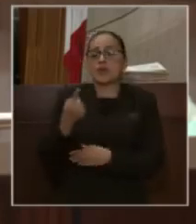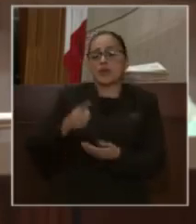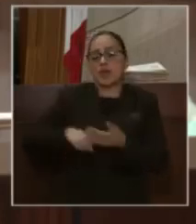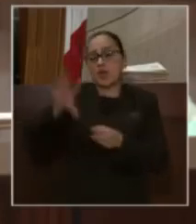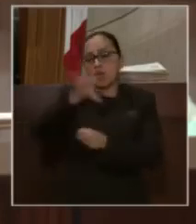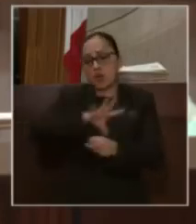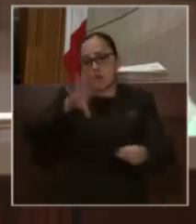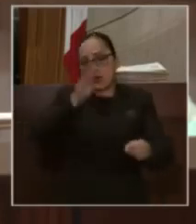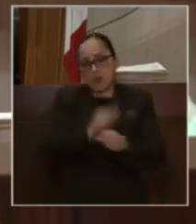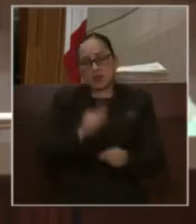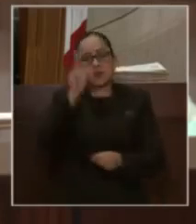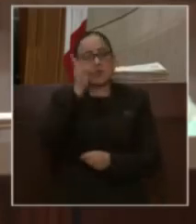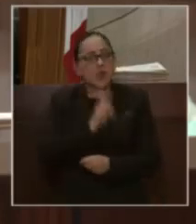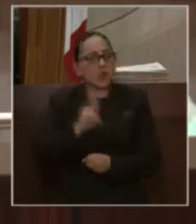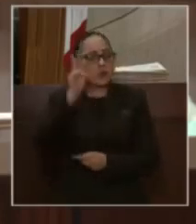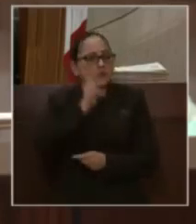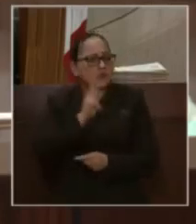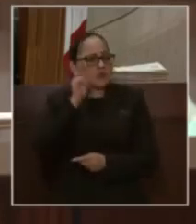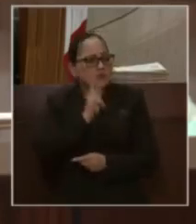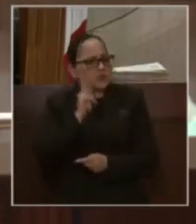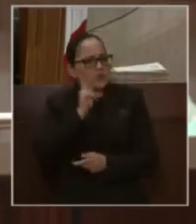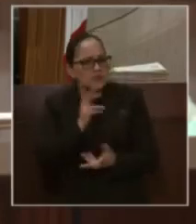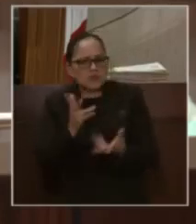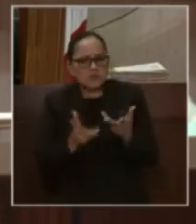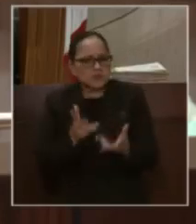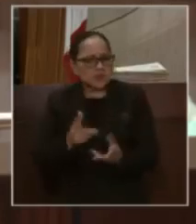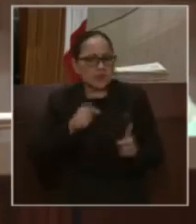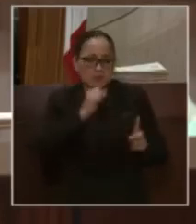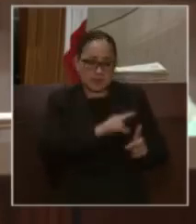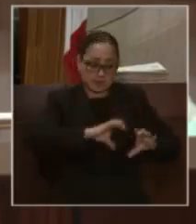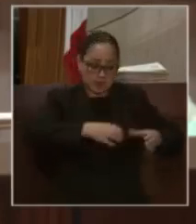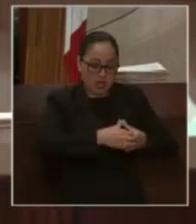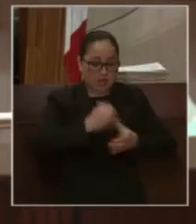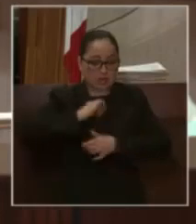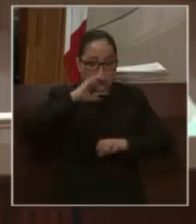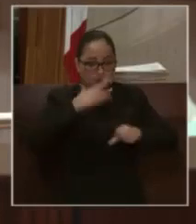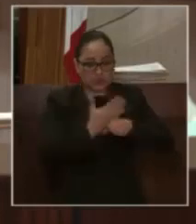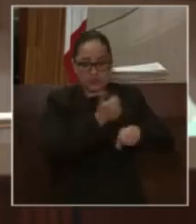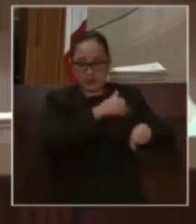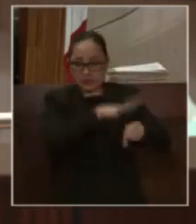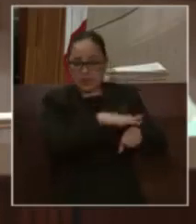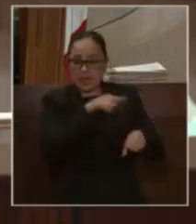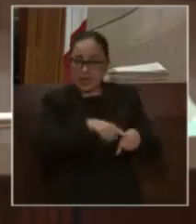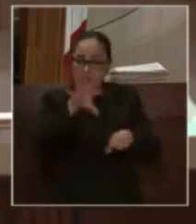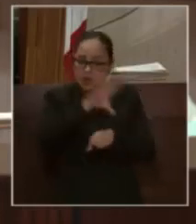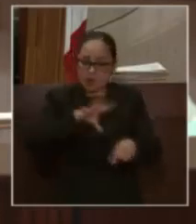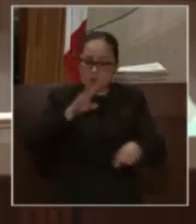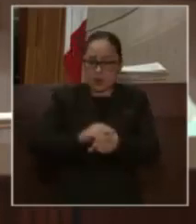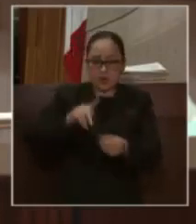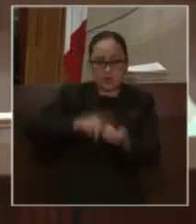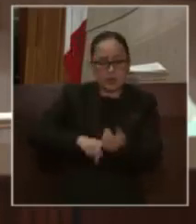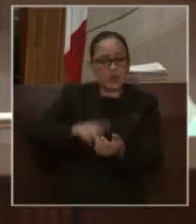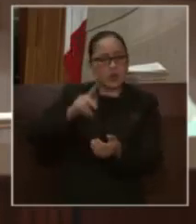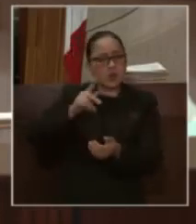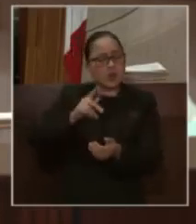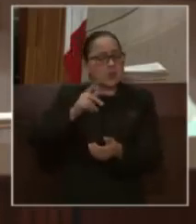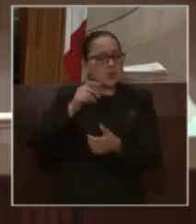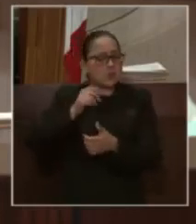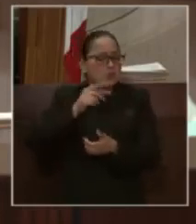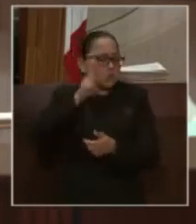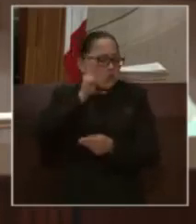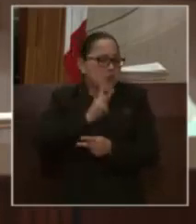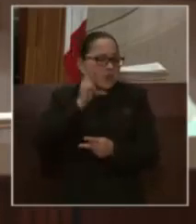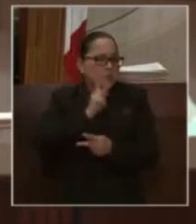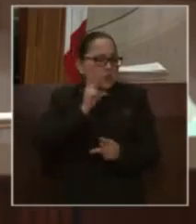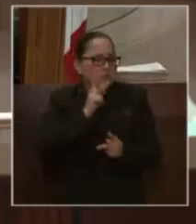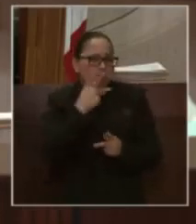elementos configurados de la legalidad con la que actuó la autoridad administrativa en el ejercicio legítimo de